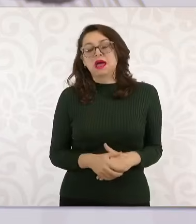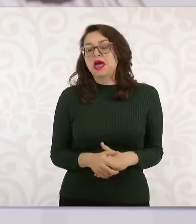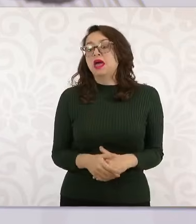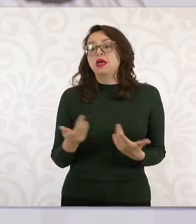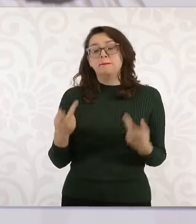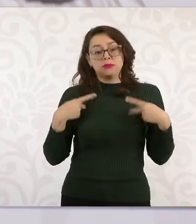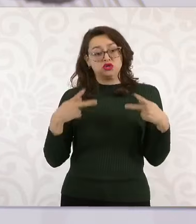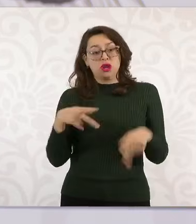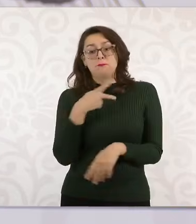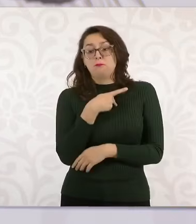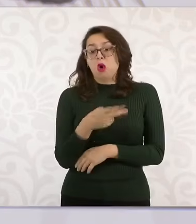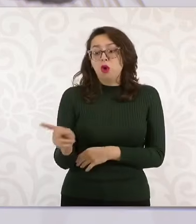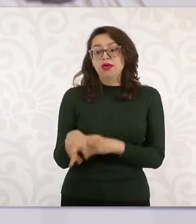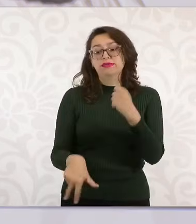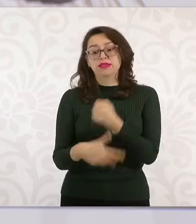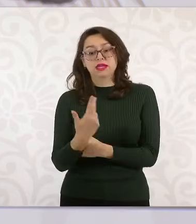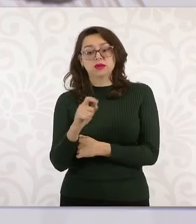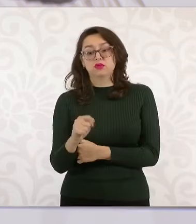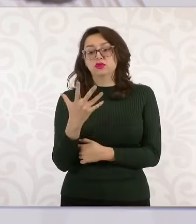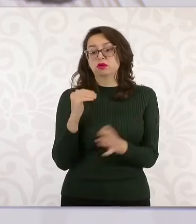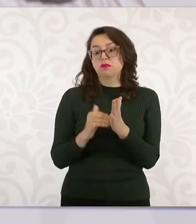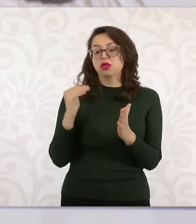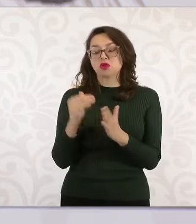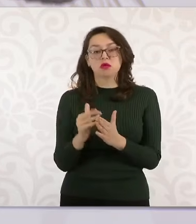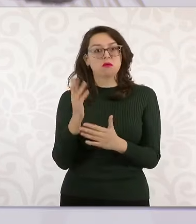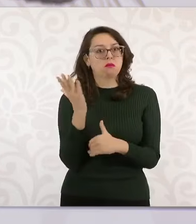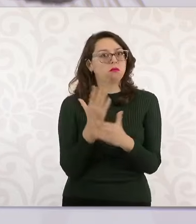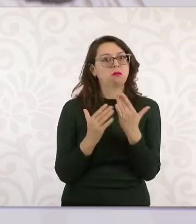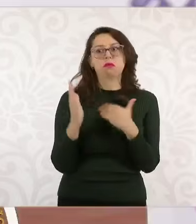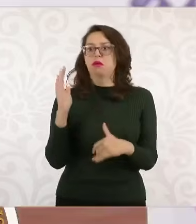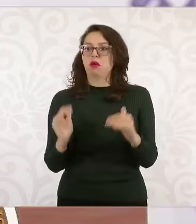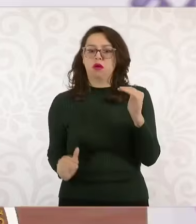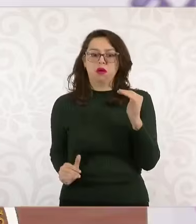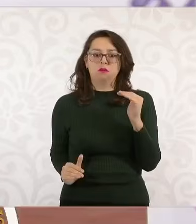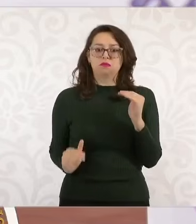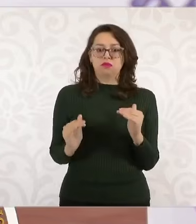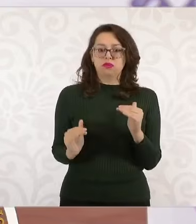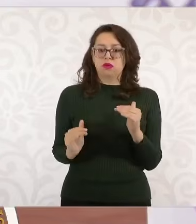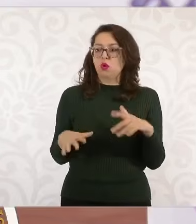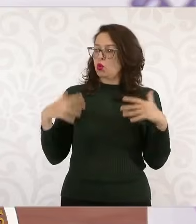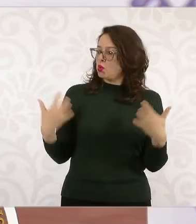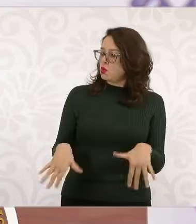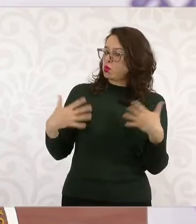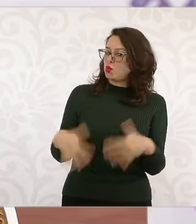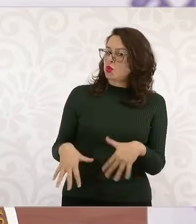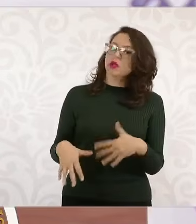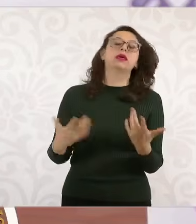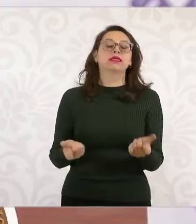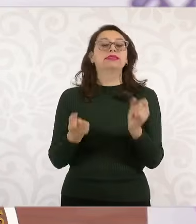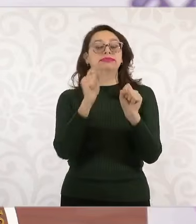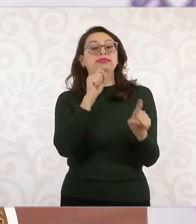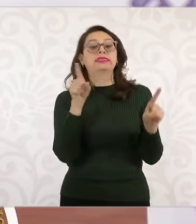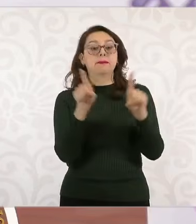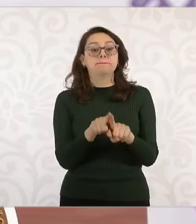pobreza. Y por primera vez en la historia cambió la tendencia entre el crecimiento de la clase media